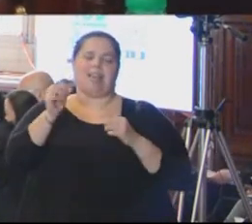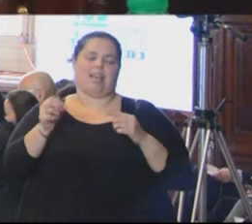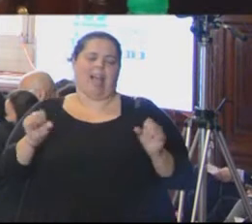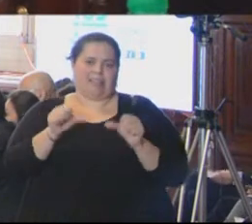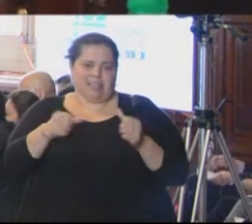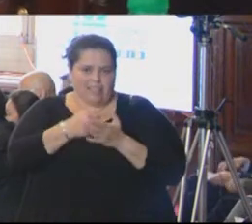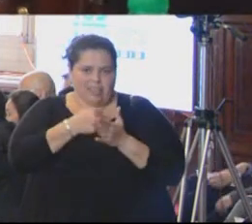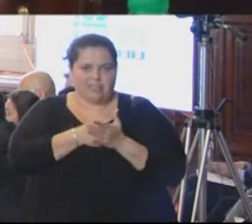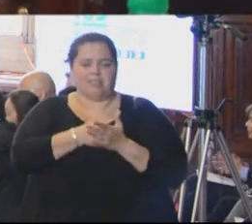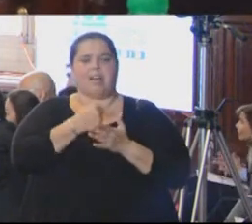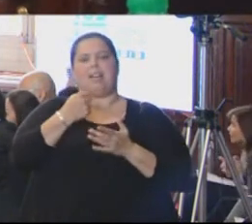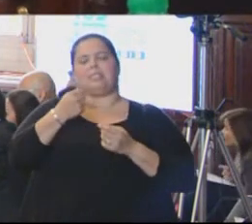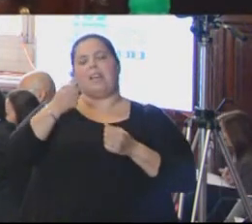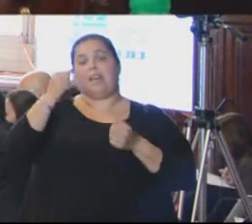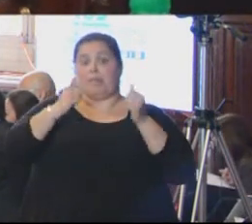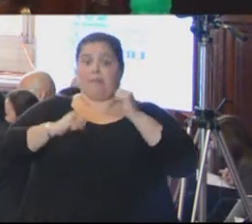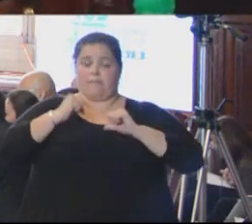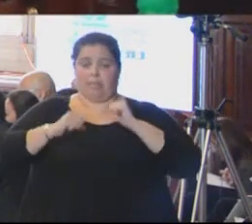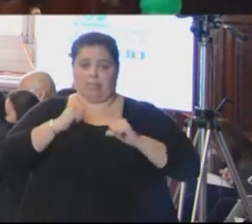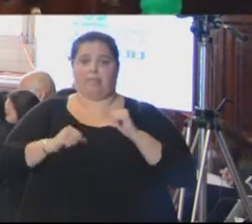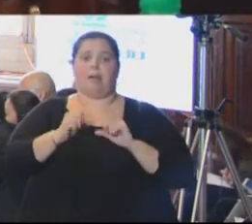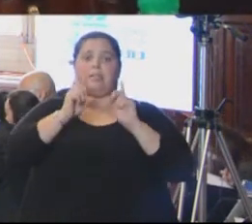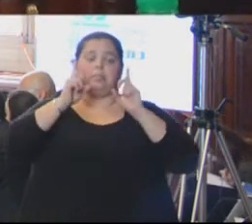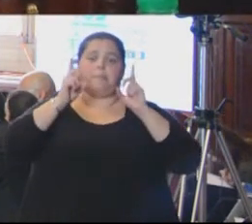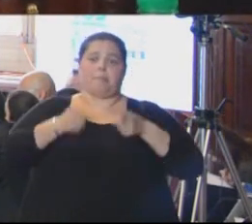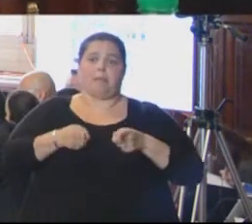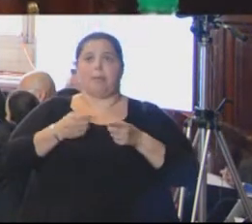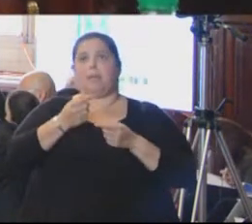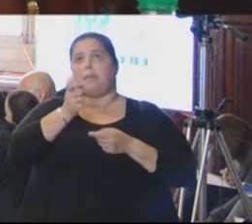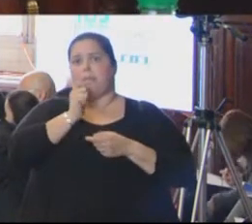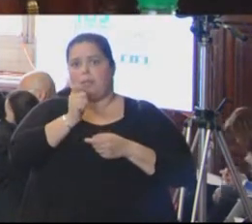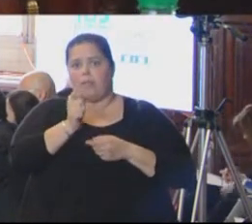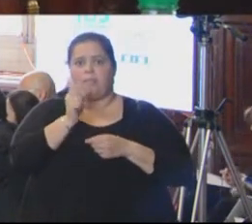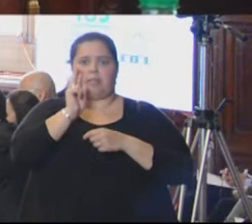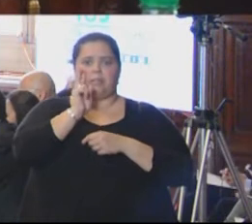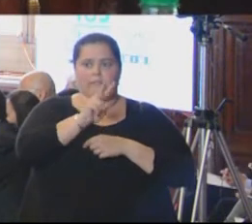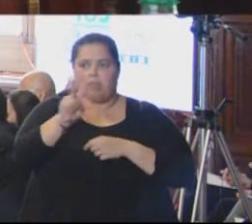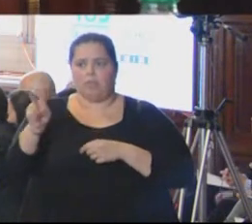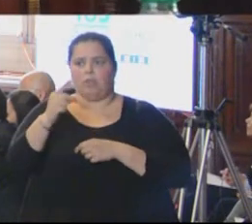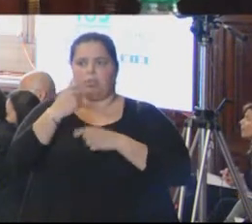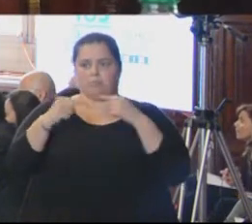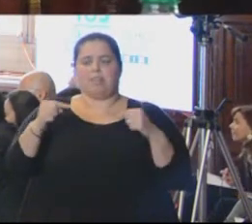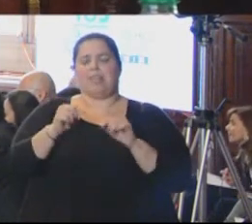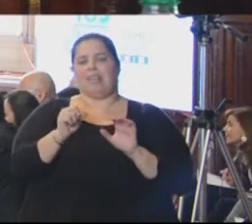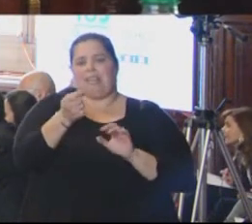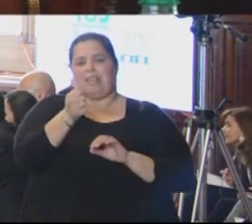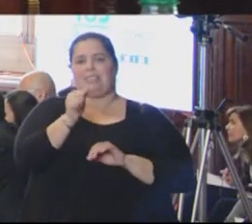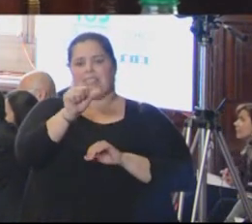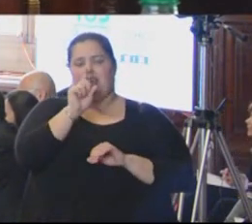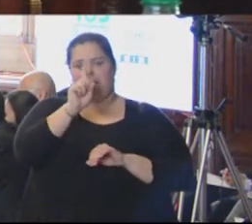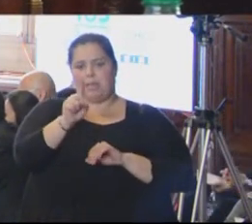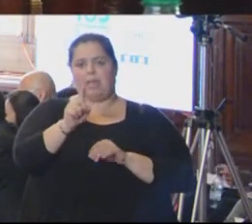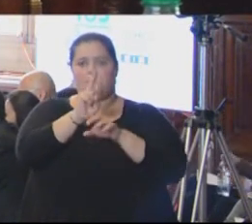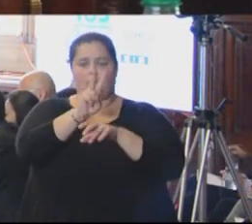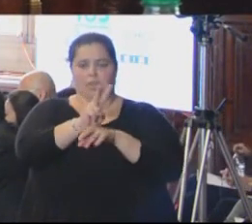campesinos, organizaciones sociales, reclamantes de tierras, periodistas, veedores, entre otros. De los casi 6.000 protegidos con los que cuenta la